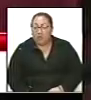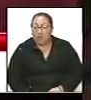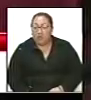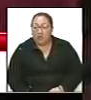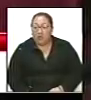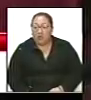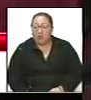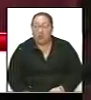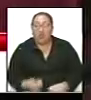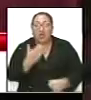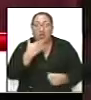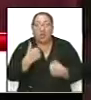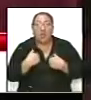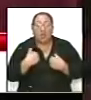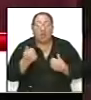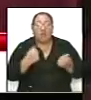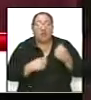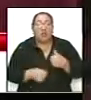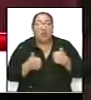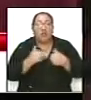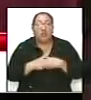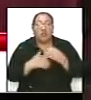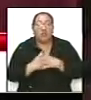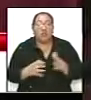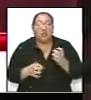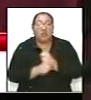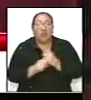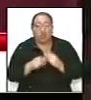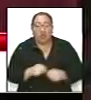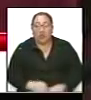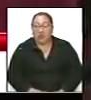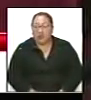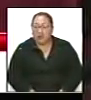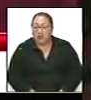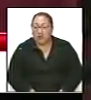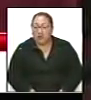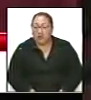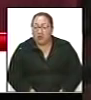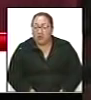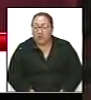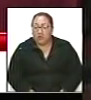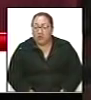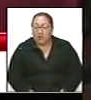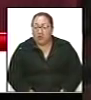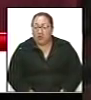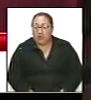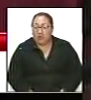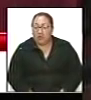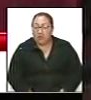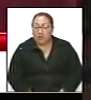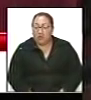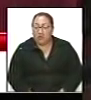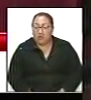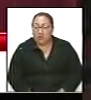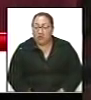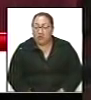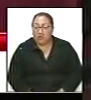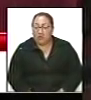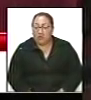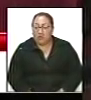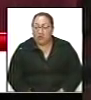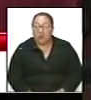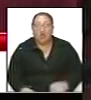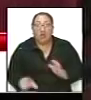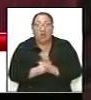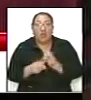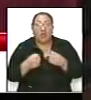de administrar el bien se apodera de él. Quien tiene la facultad legal de tener el